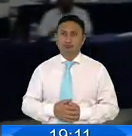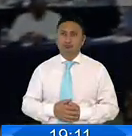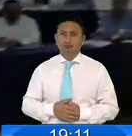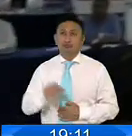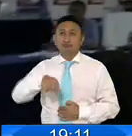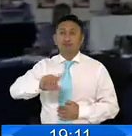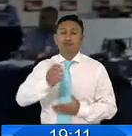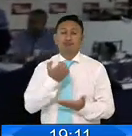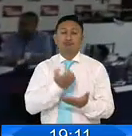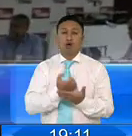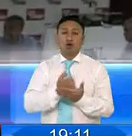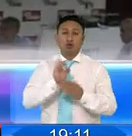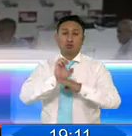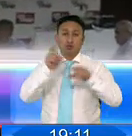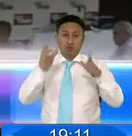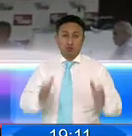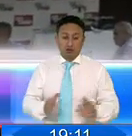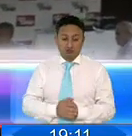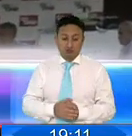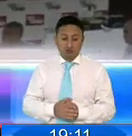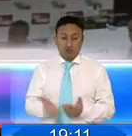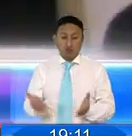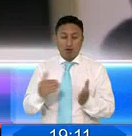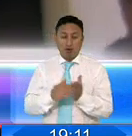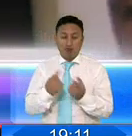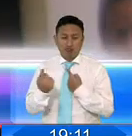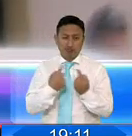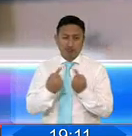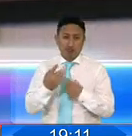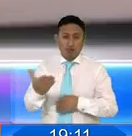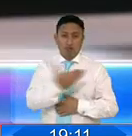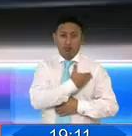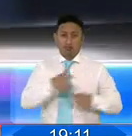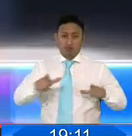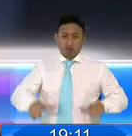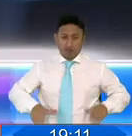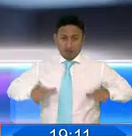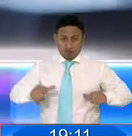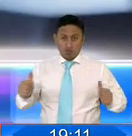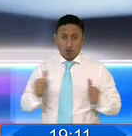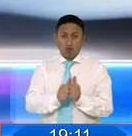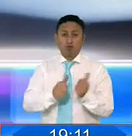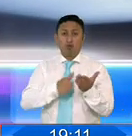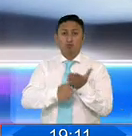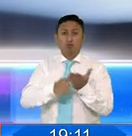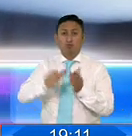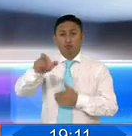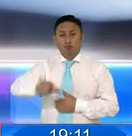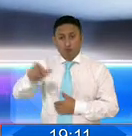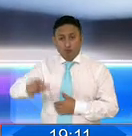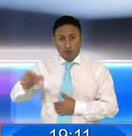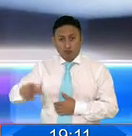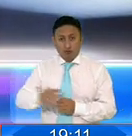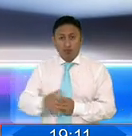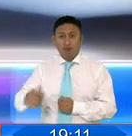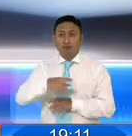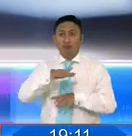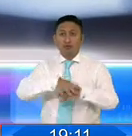economía ecuatoriana fue nuevamente el centro de diálogo del presidente Lenín Moreno y sus ministros en un gabinete ampliado que se realizó en Machala, provincia de